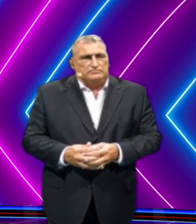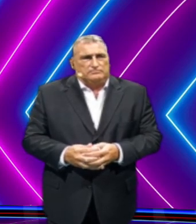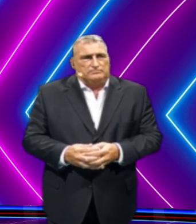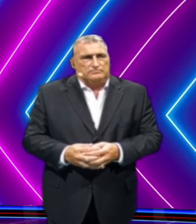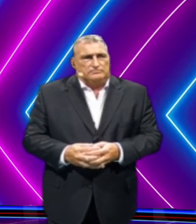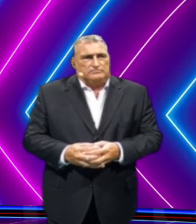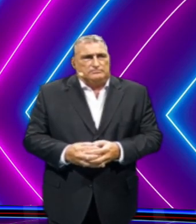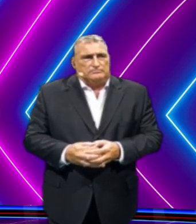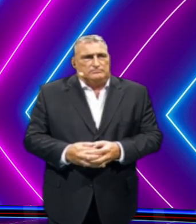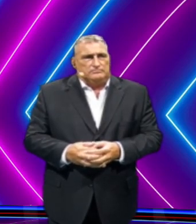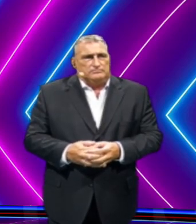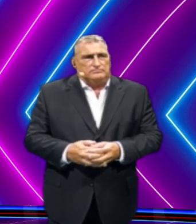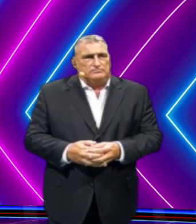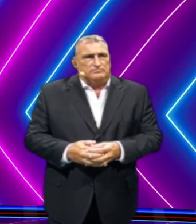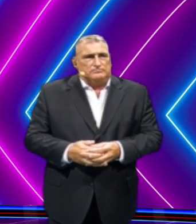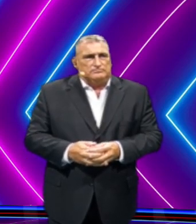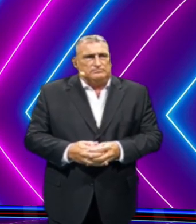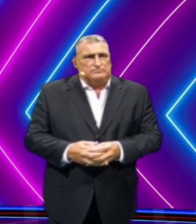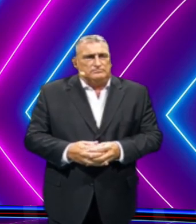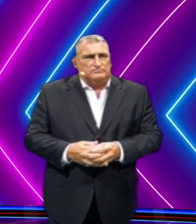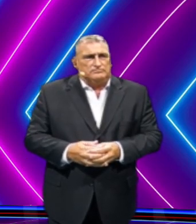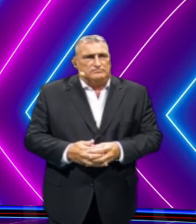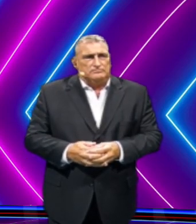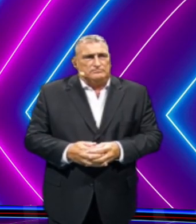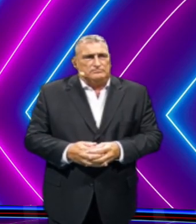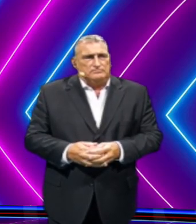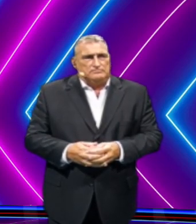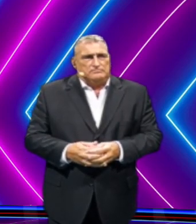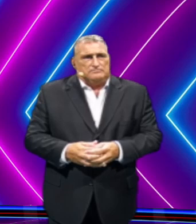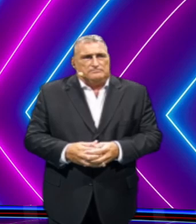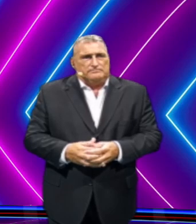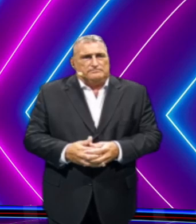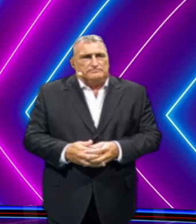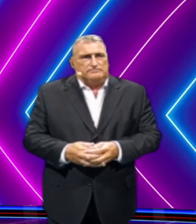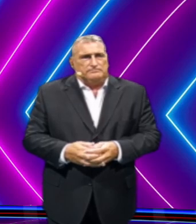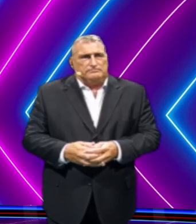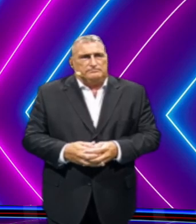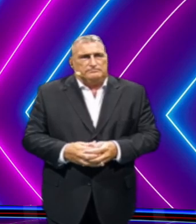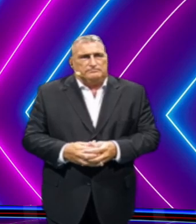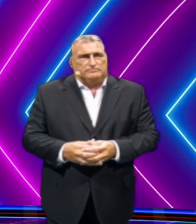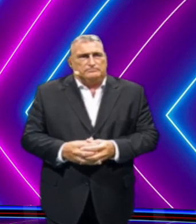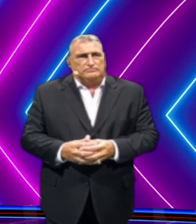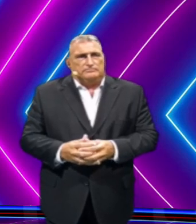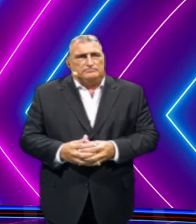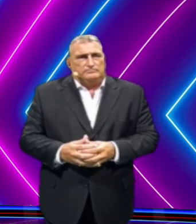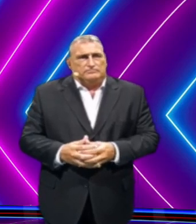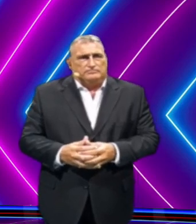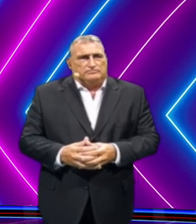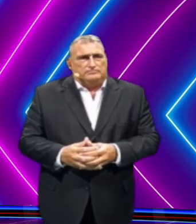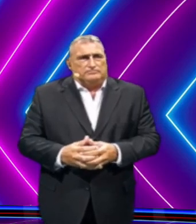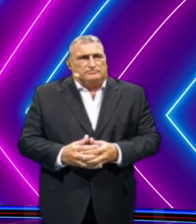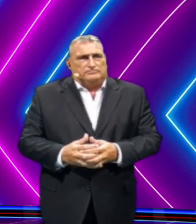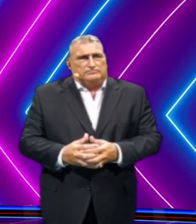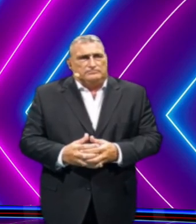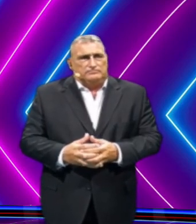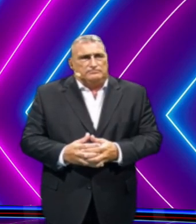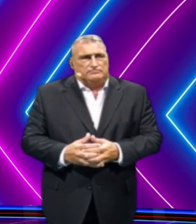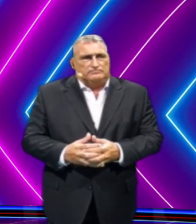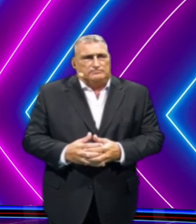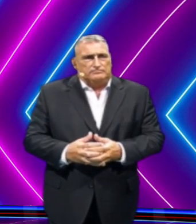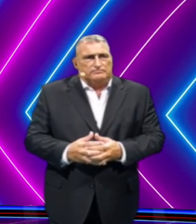hacia algo que se corresponde a su estatus social o a su trabajo o a su rol de mujer